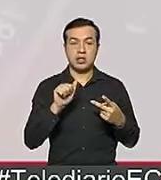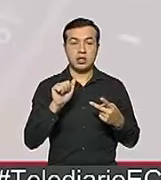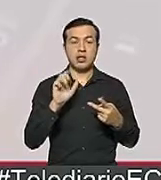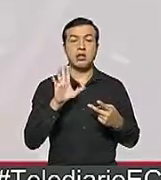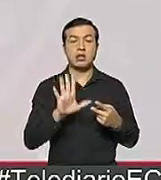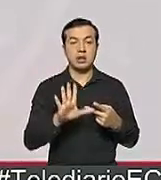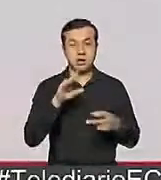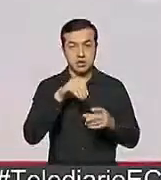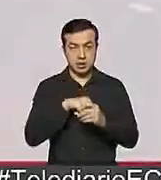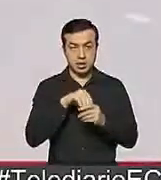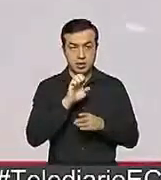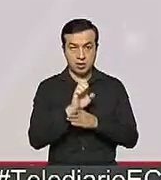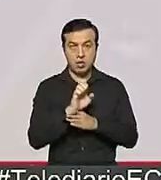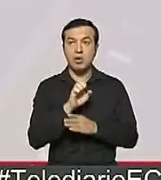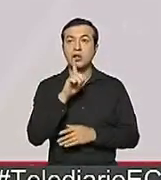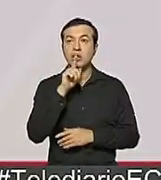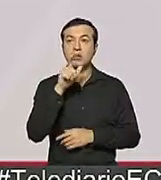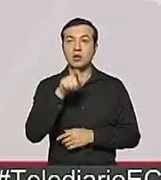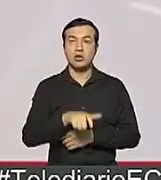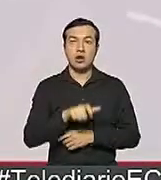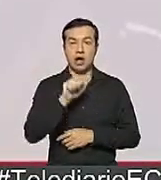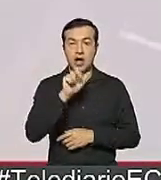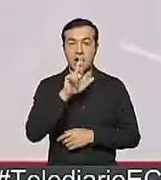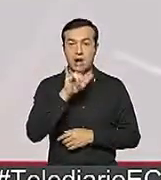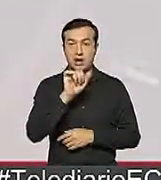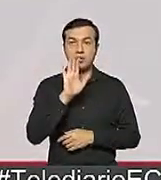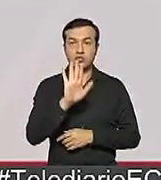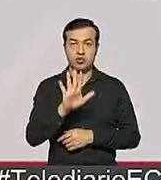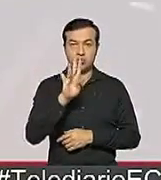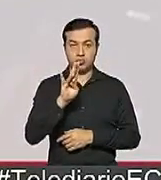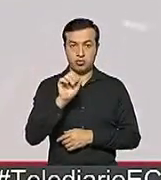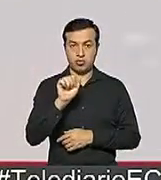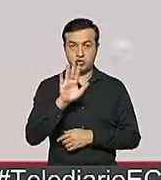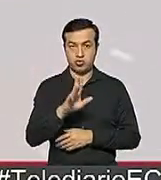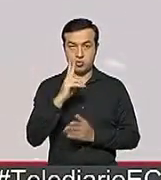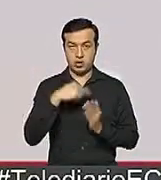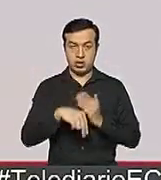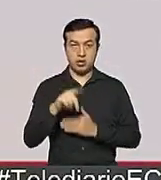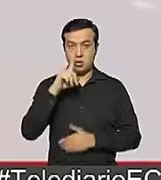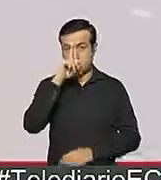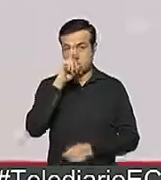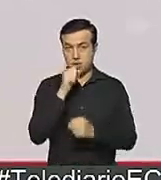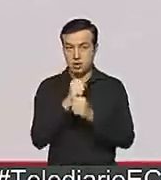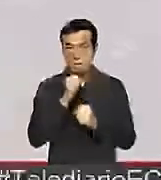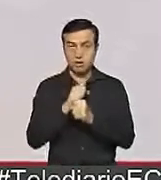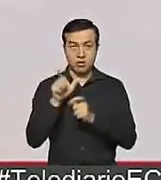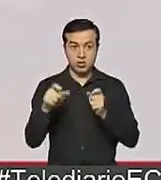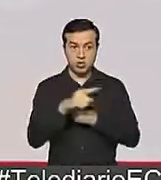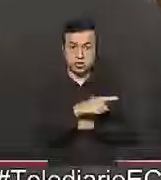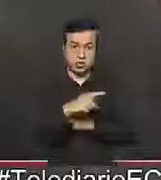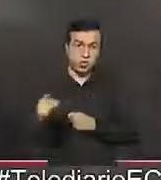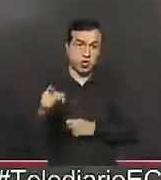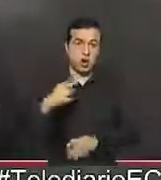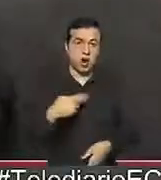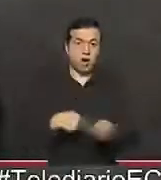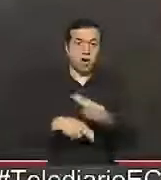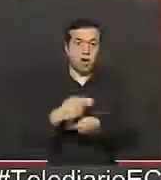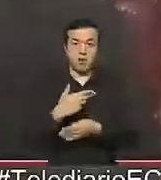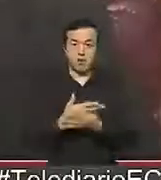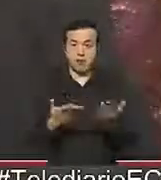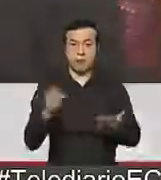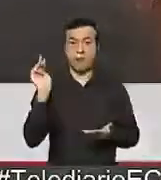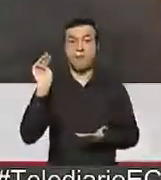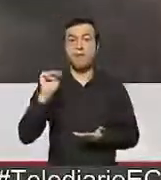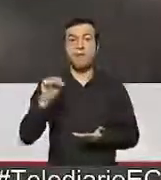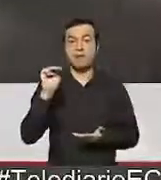Arias Quirós, quien junto a su esposa, hijo y 3 trabajadores de sus compañías son procesados por lavado de activos. Este martes